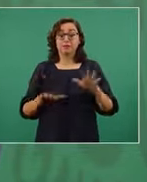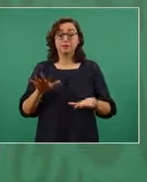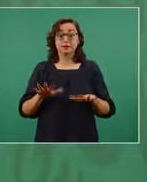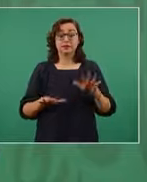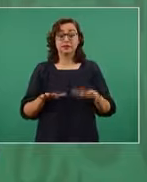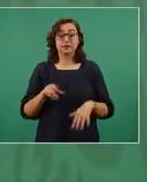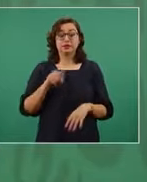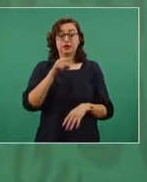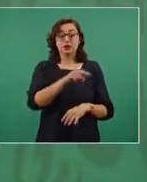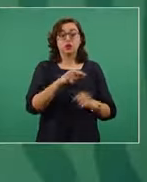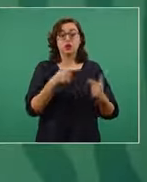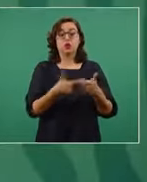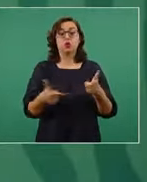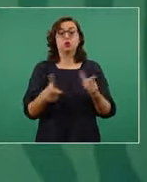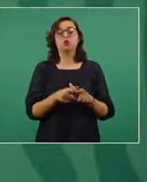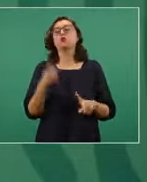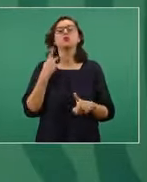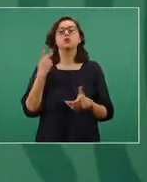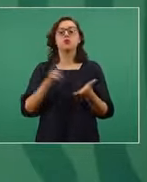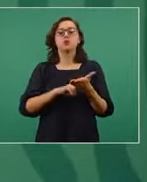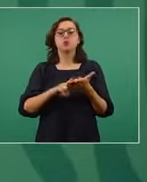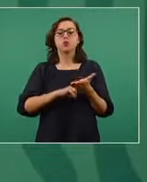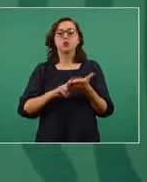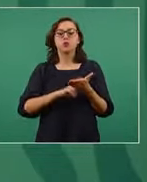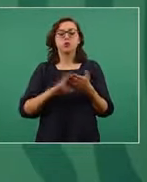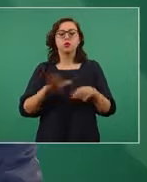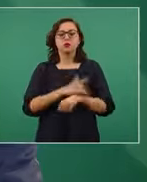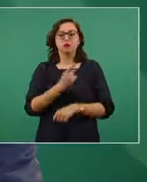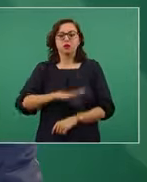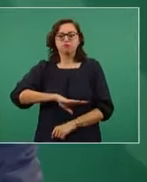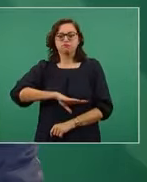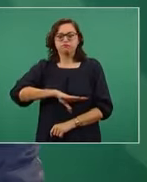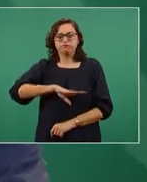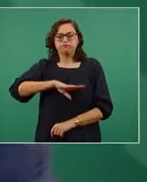Verde, porque se ponen verde de coraje.